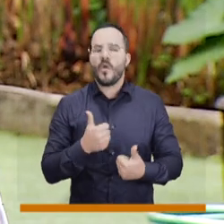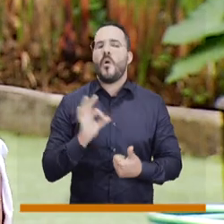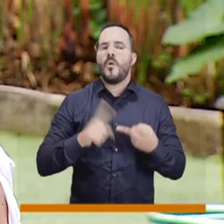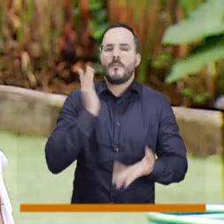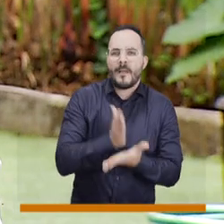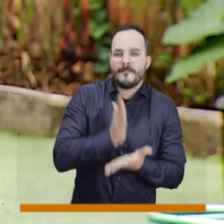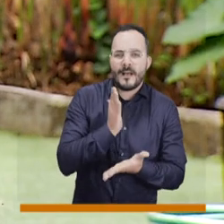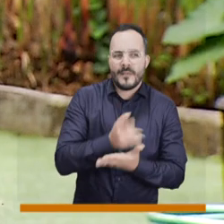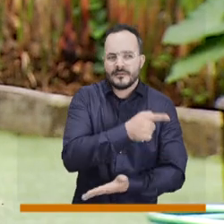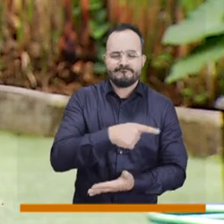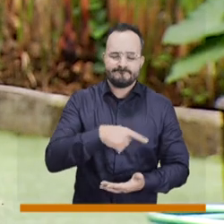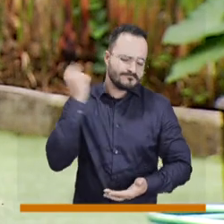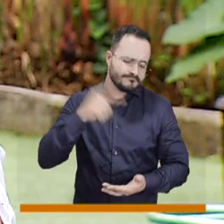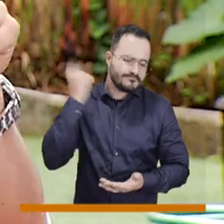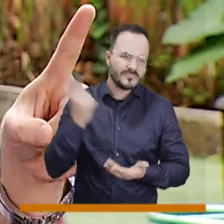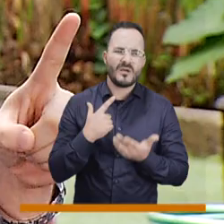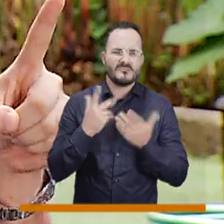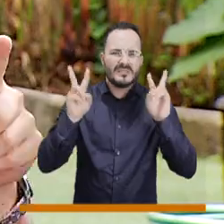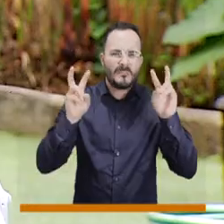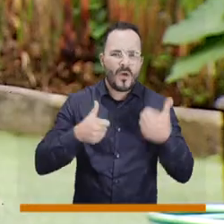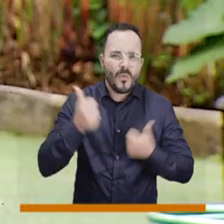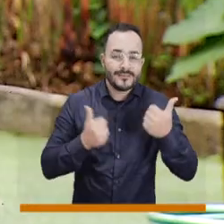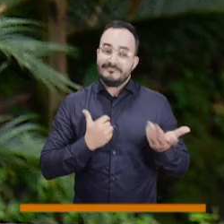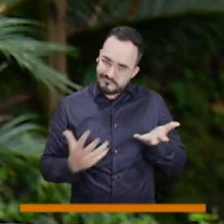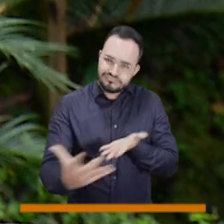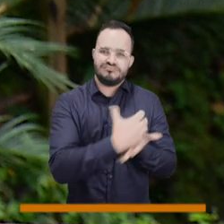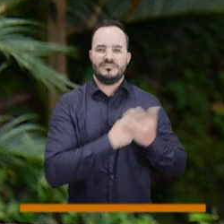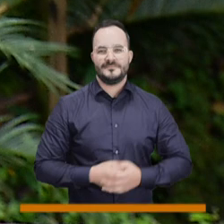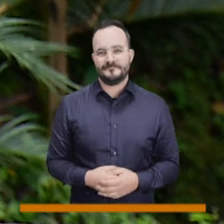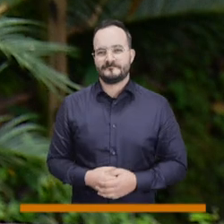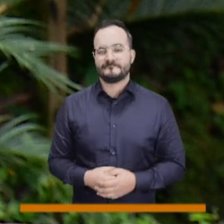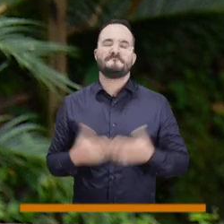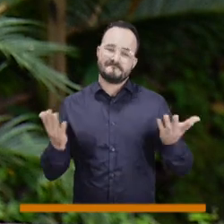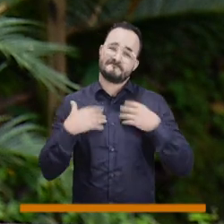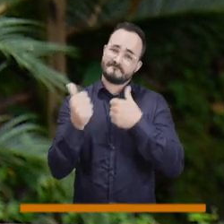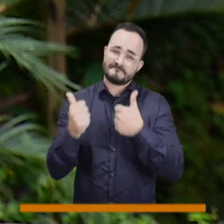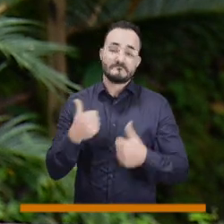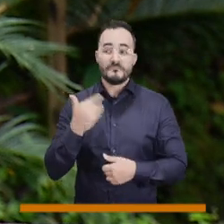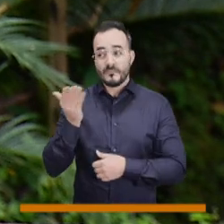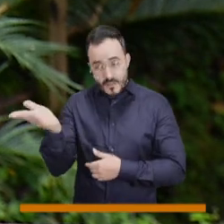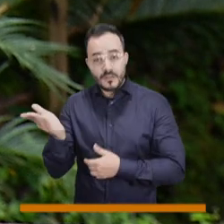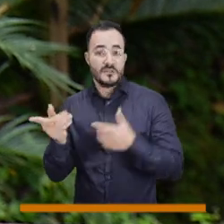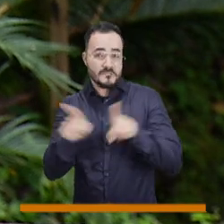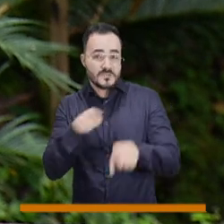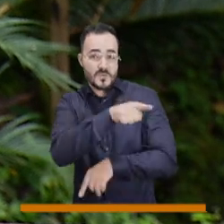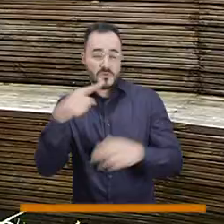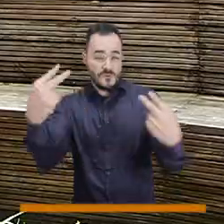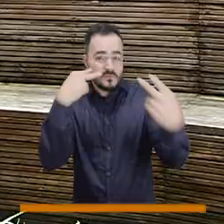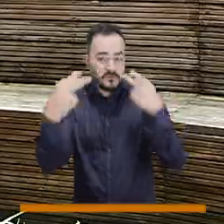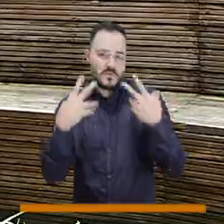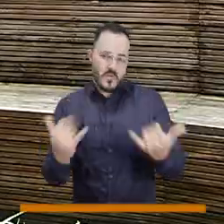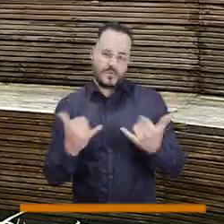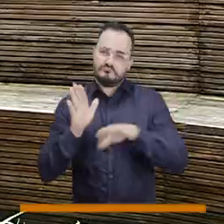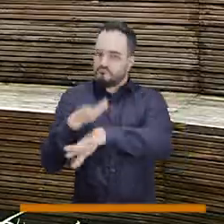seguridad y cuáles son los delitos por trascendencia que lo están impactando en su cotidianidad. Muy bien, pues los invito a